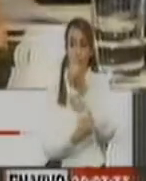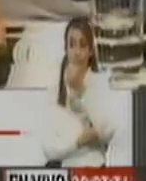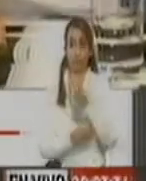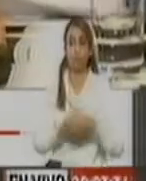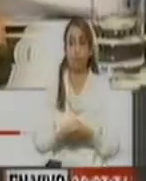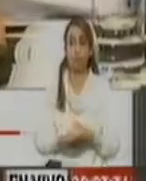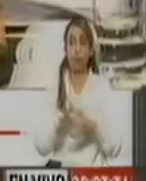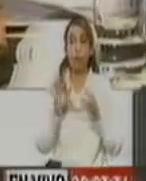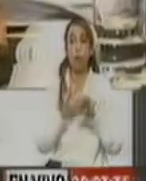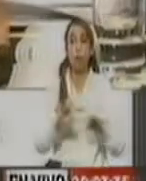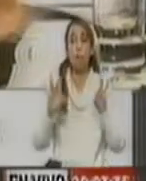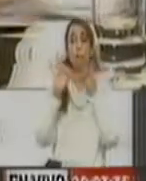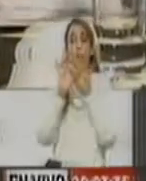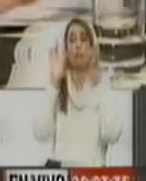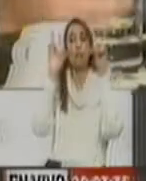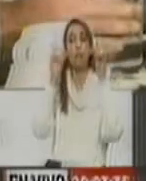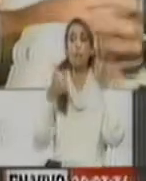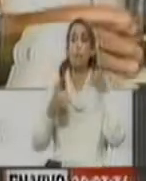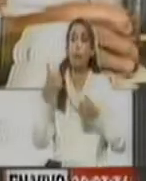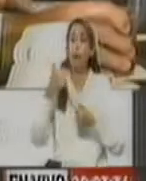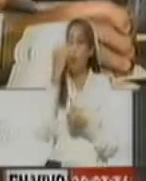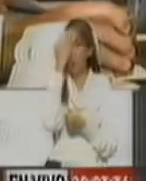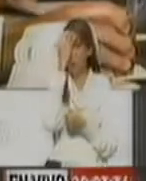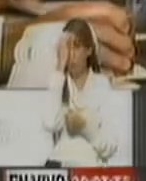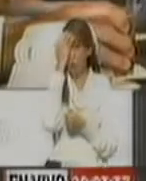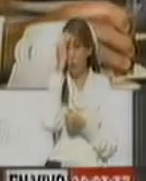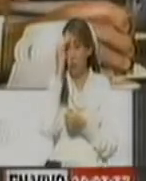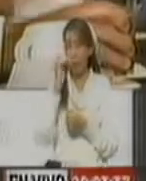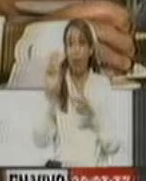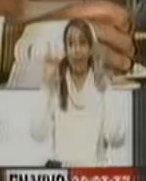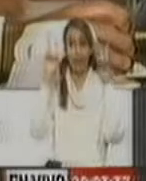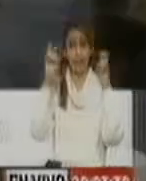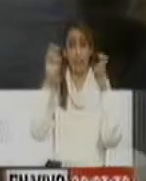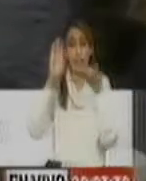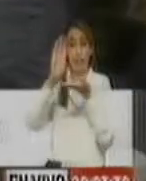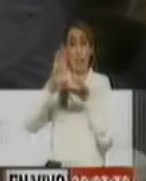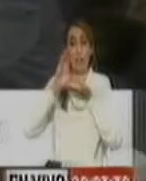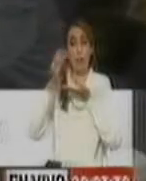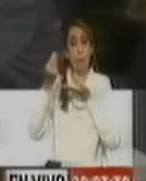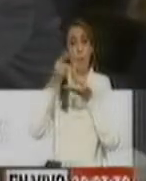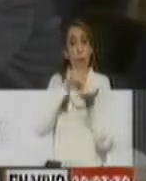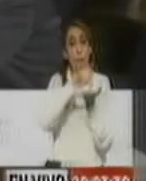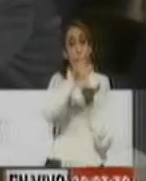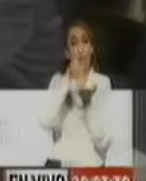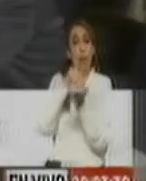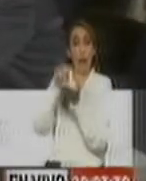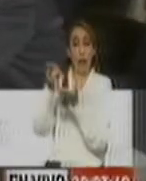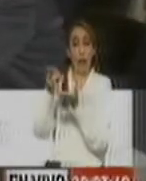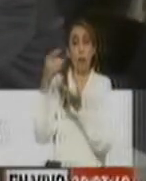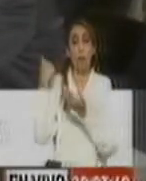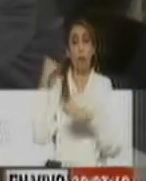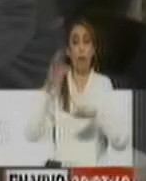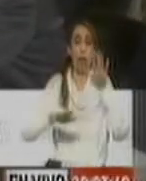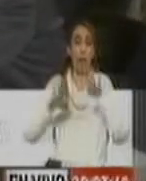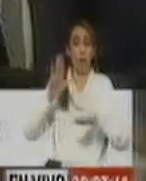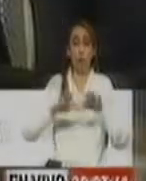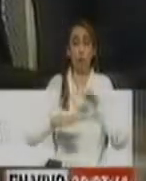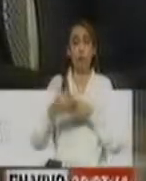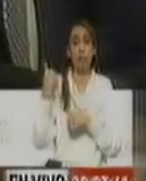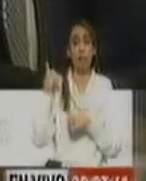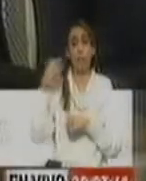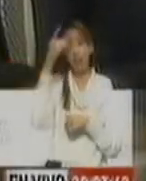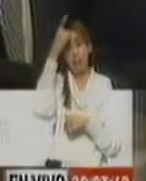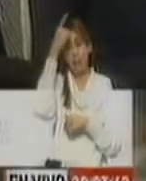de los principales temas que preocupa a los prefectos es dar paso a un plan de pagos que atienda la deuda de 348